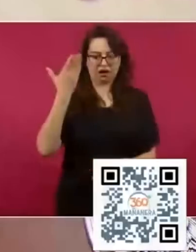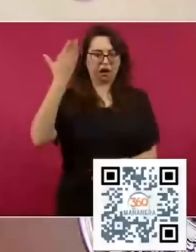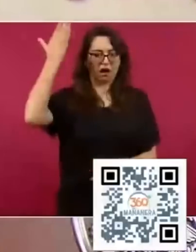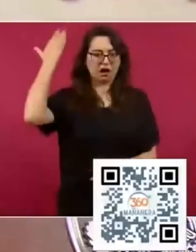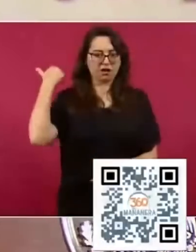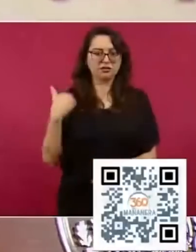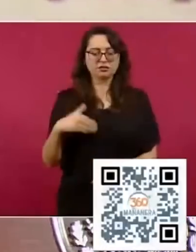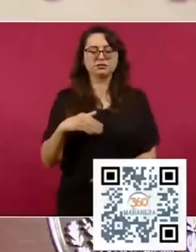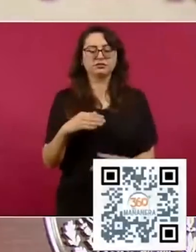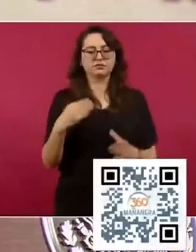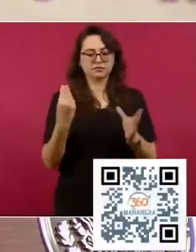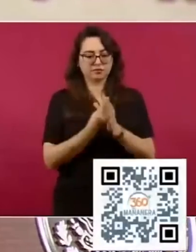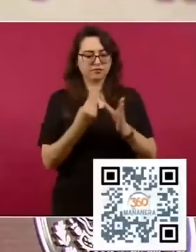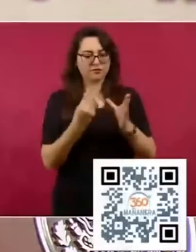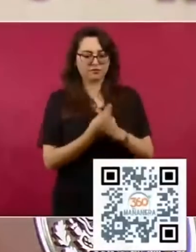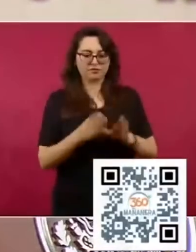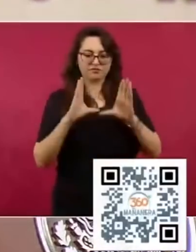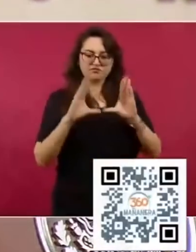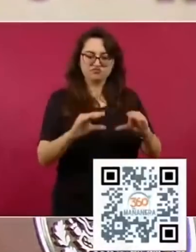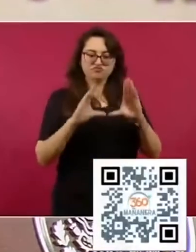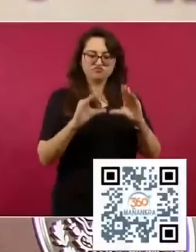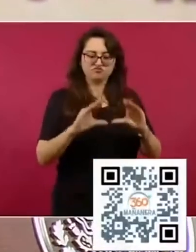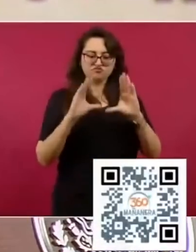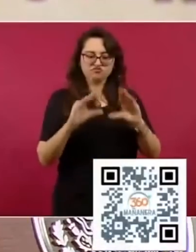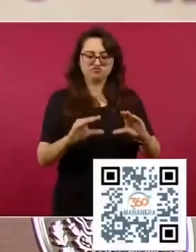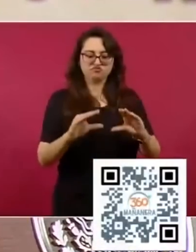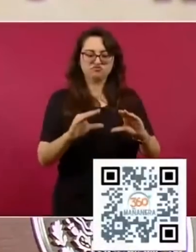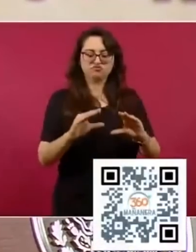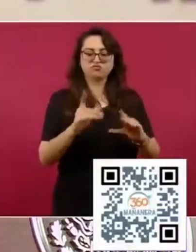y contratar para